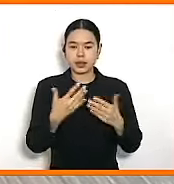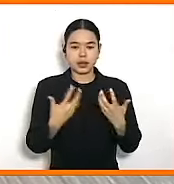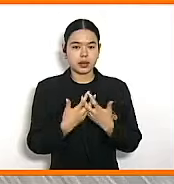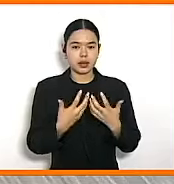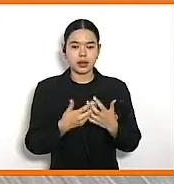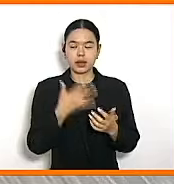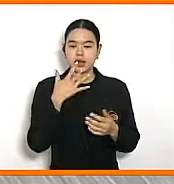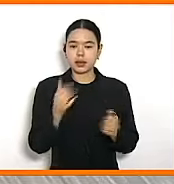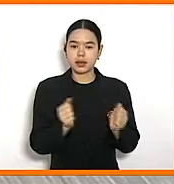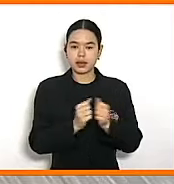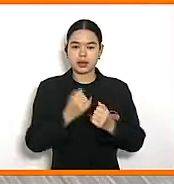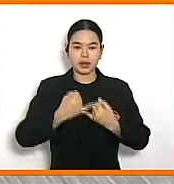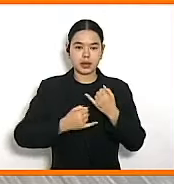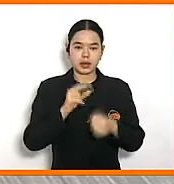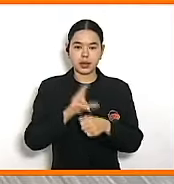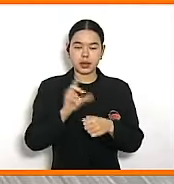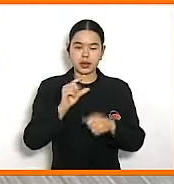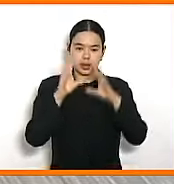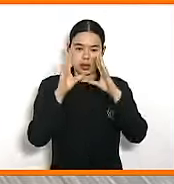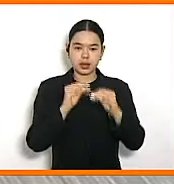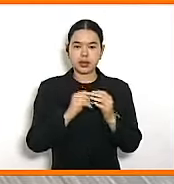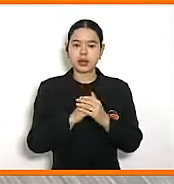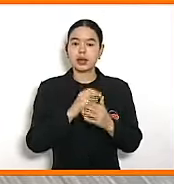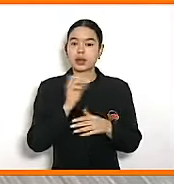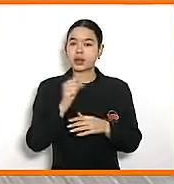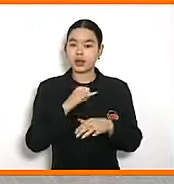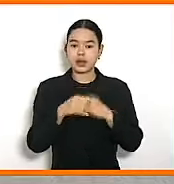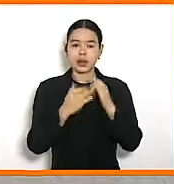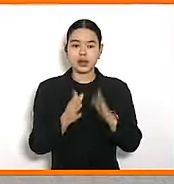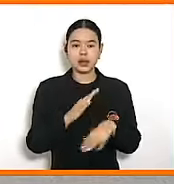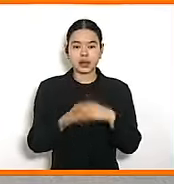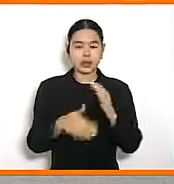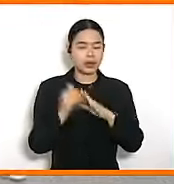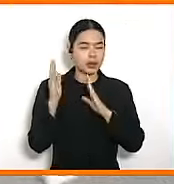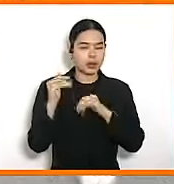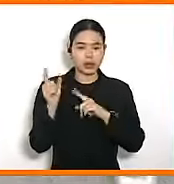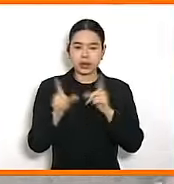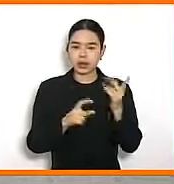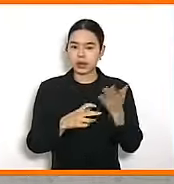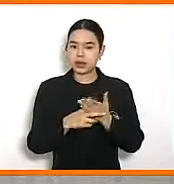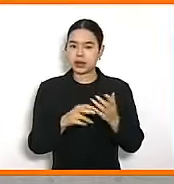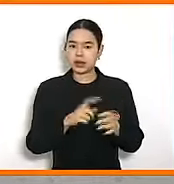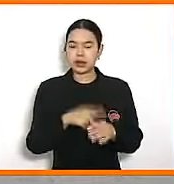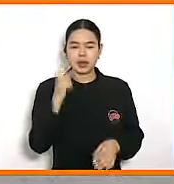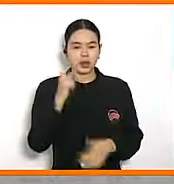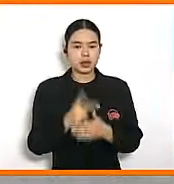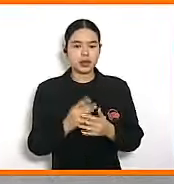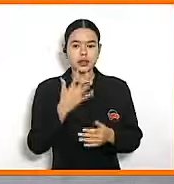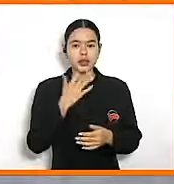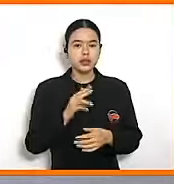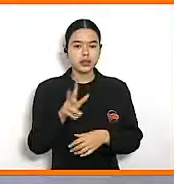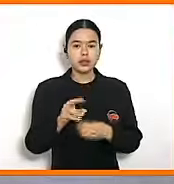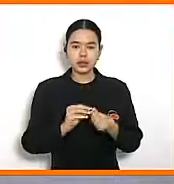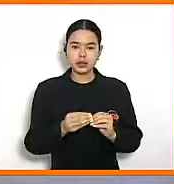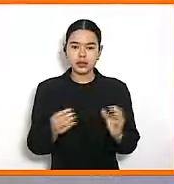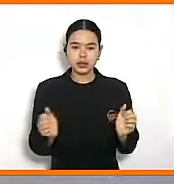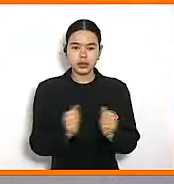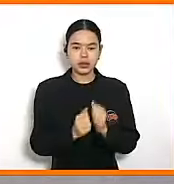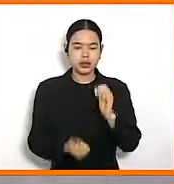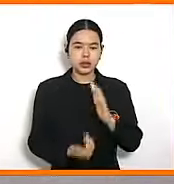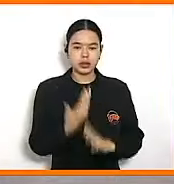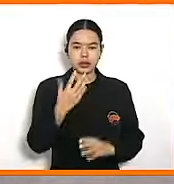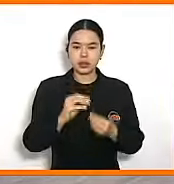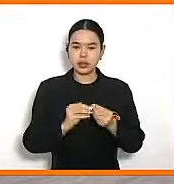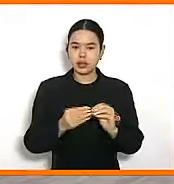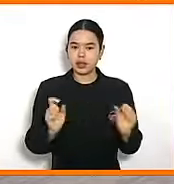suerte para jugar 3 en esta noche. Así es, jugadores, pero tengas tu jugada en mano porque vamos a conocer estos 3 dígitos que forman este